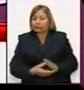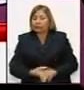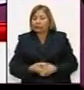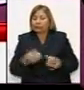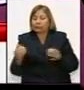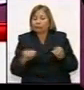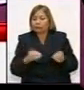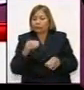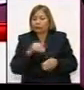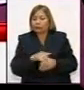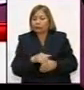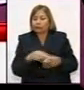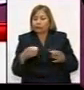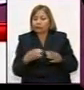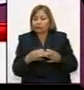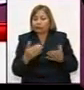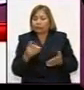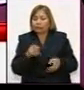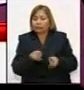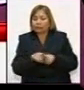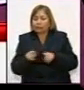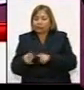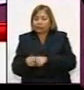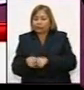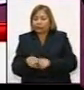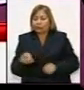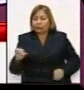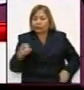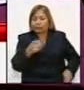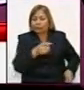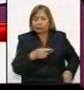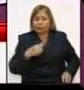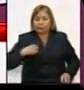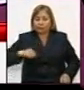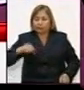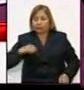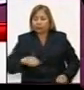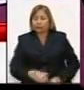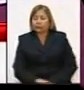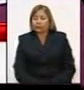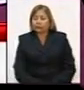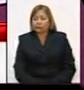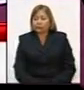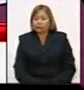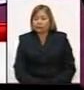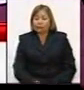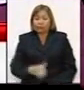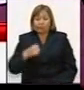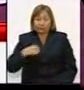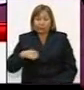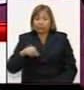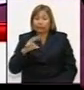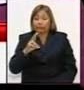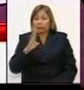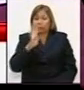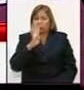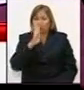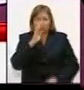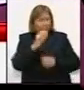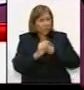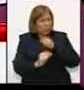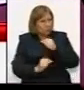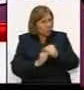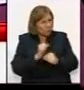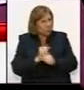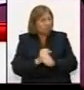reelección de los congresistas y también la de los alcaldes. El alcalde llega para estar 4 años,